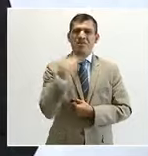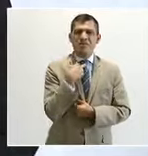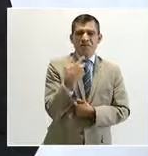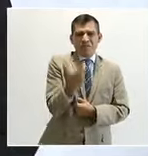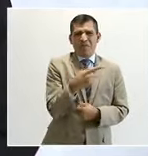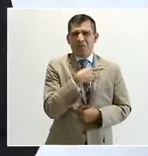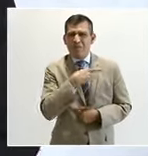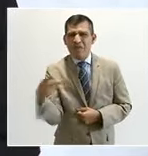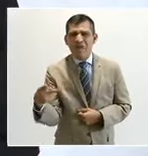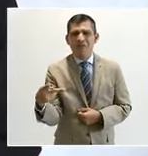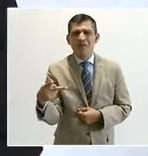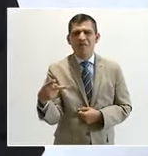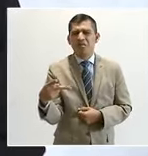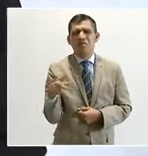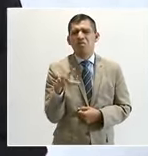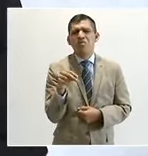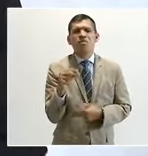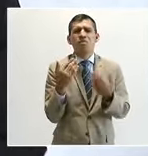prefirieron